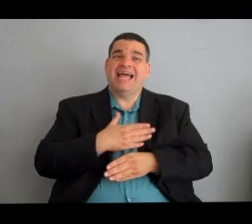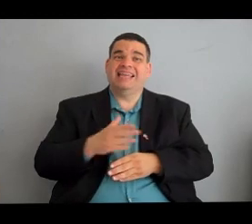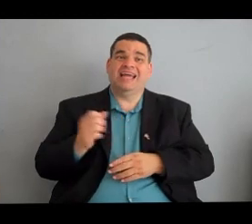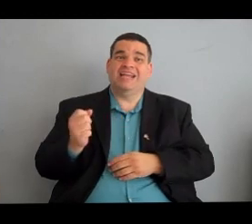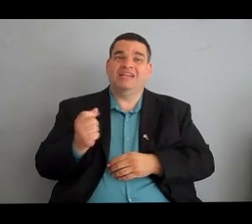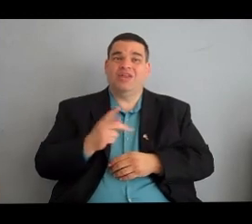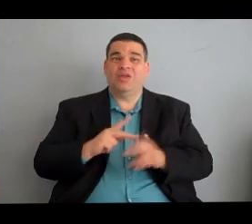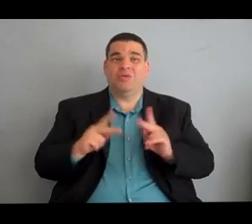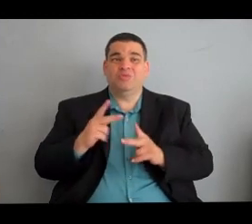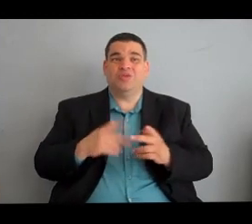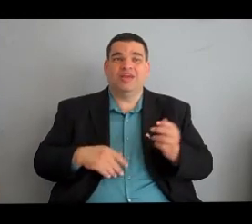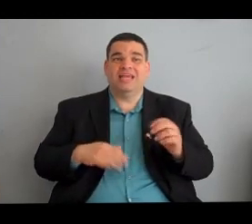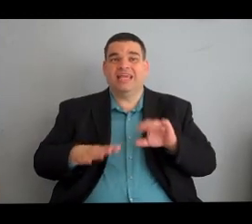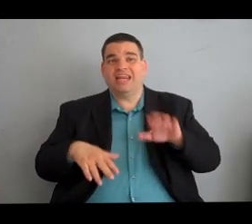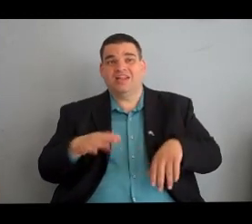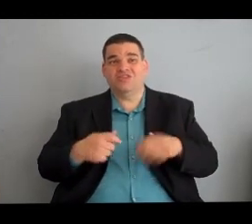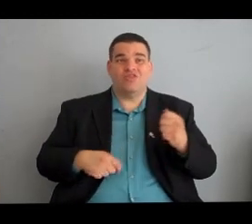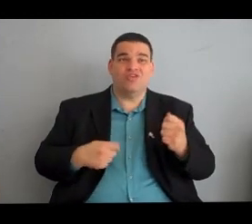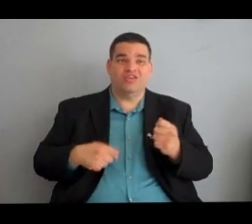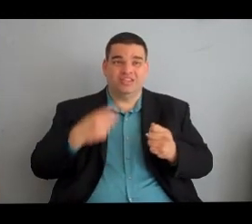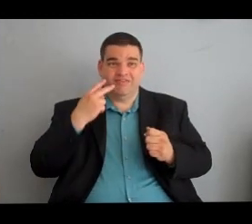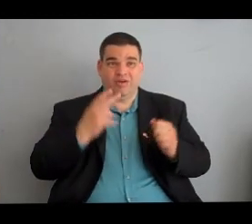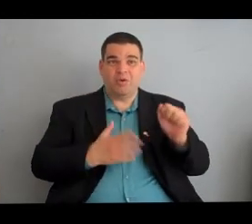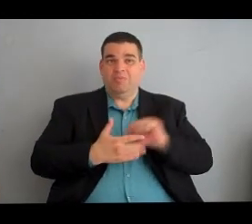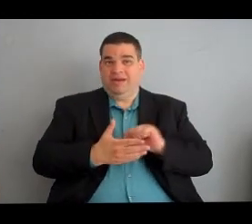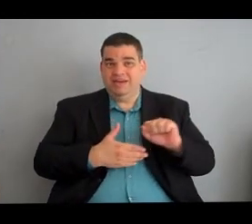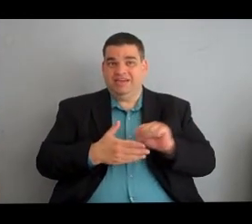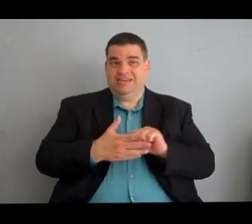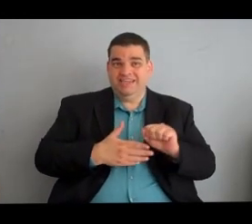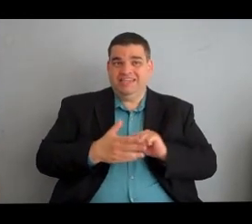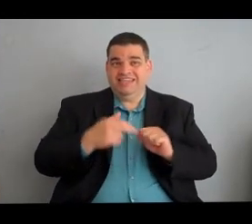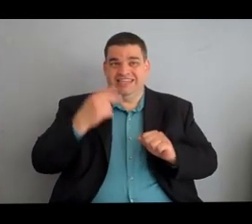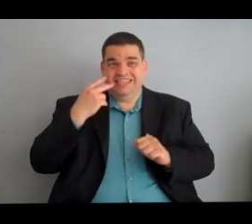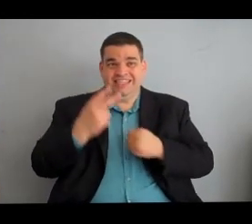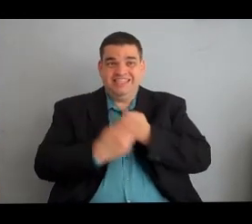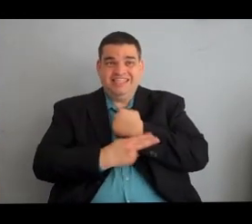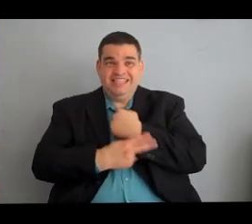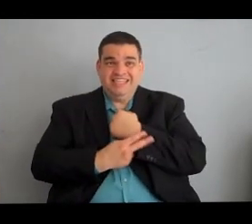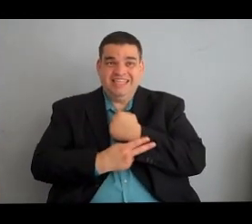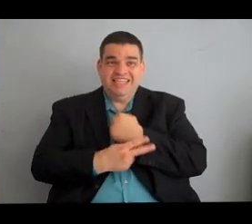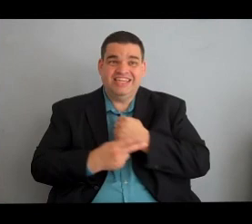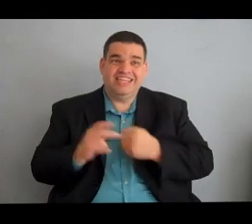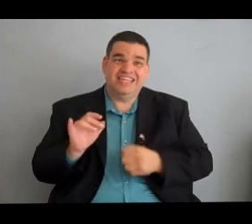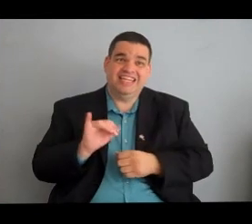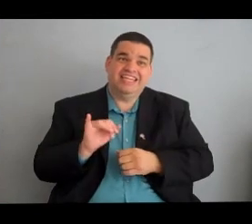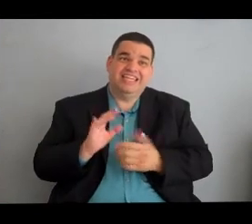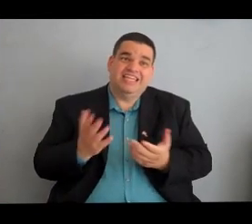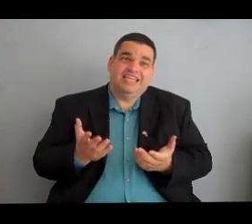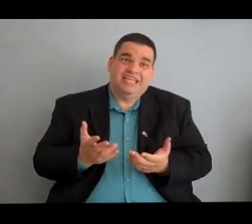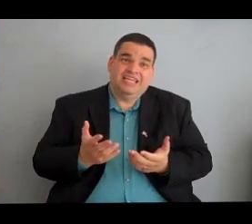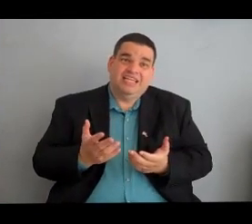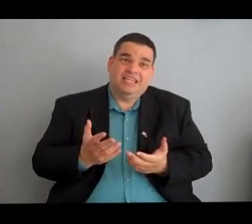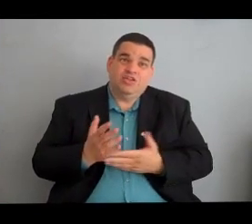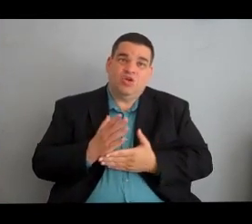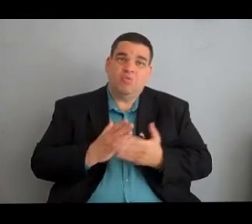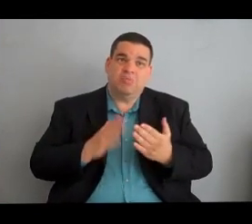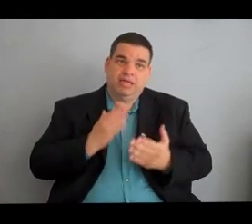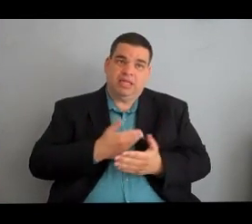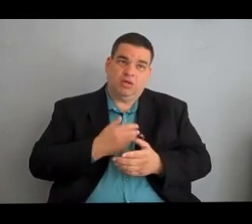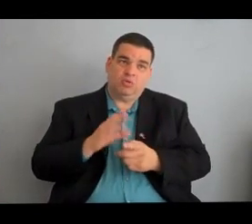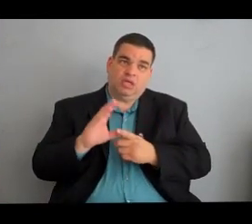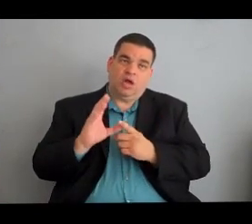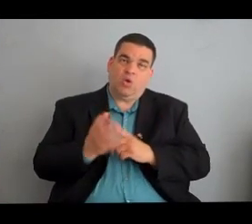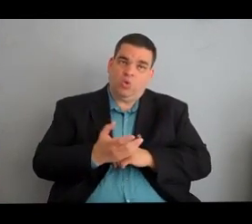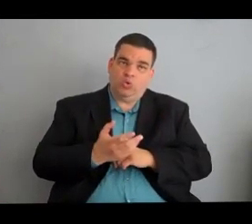un pandero lo quieren sonar, y si ven un güiro también lo quieren hacer. Sí, y sí, eso sí. es parte de nuestra cultura, porque así somos, somos una